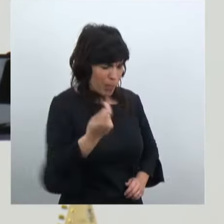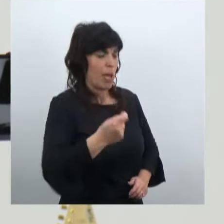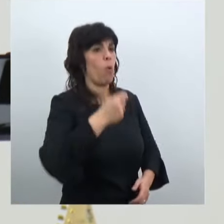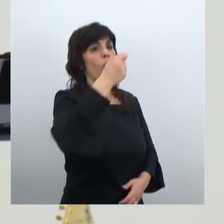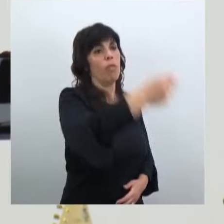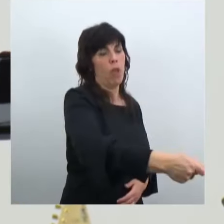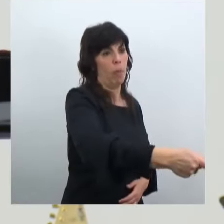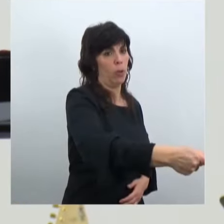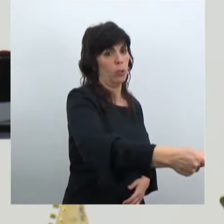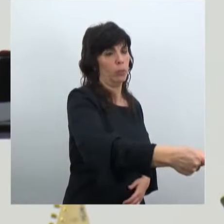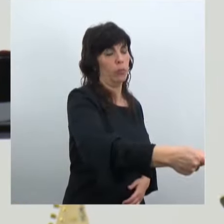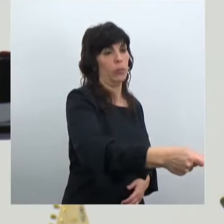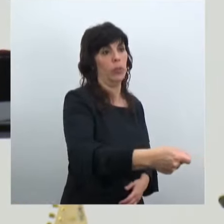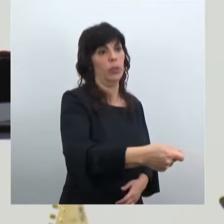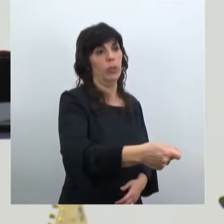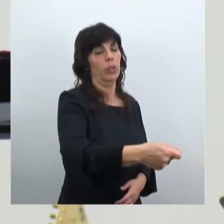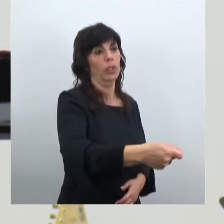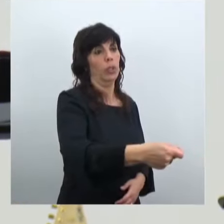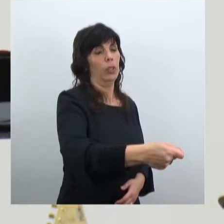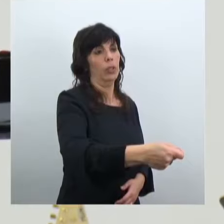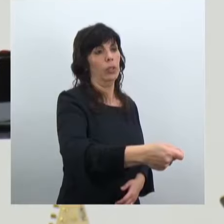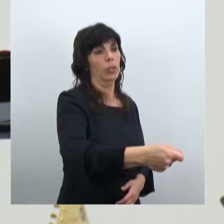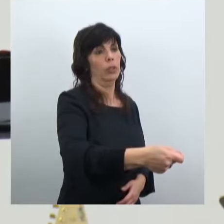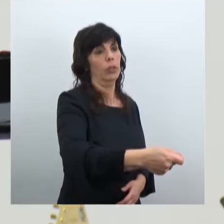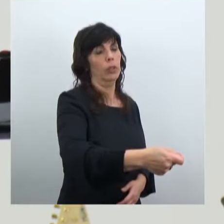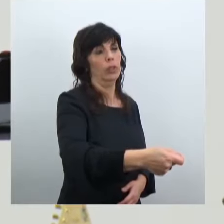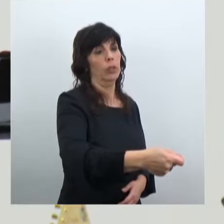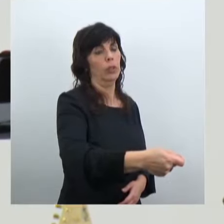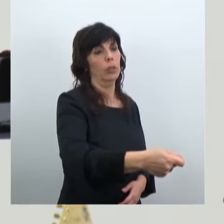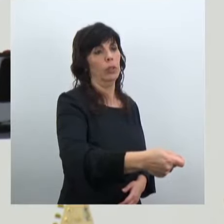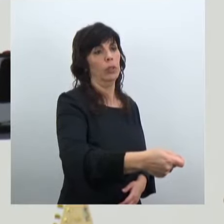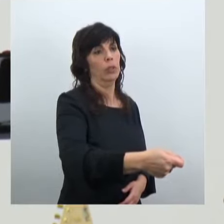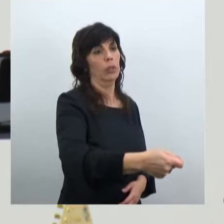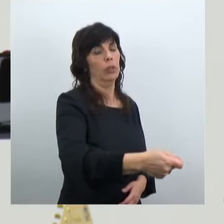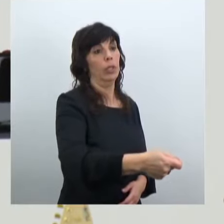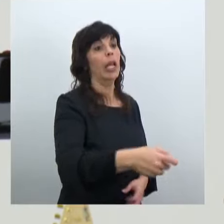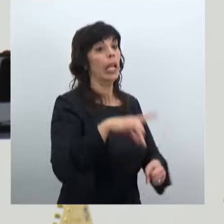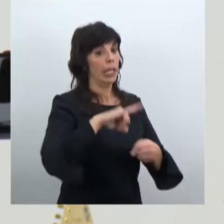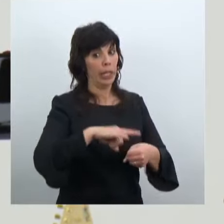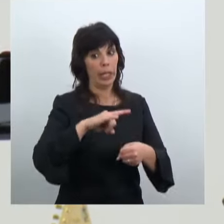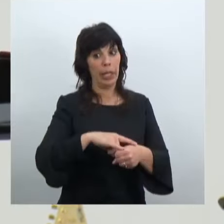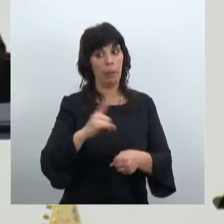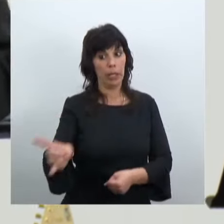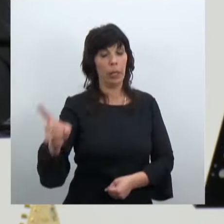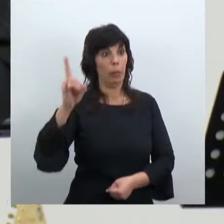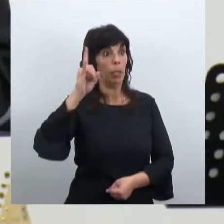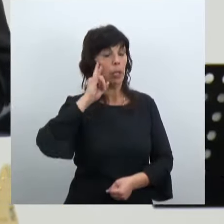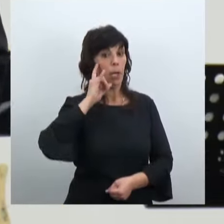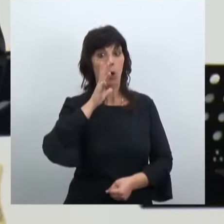dijo una palabra, pam, pam, pam. Y dice, en martes va a llamar porque